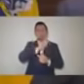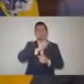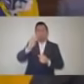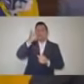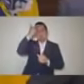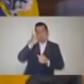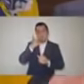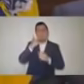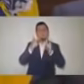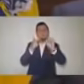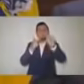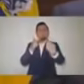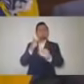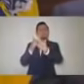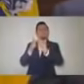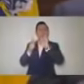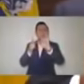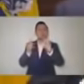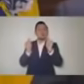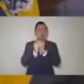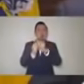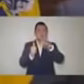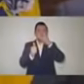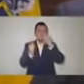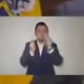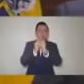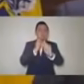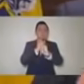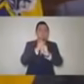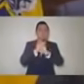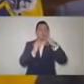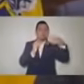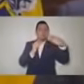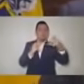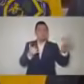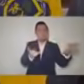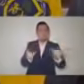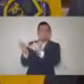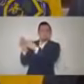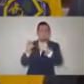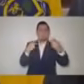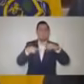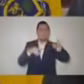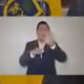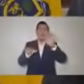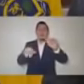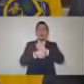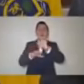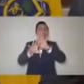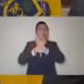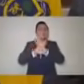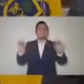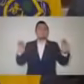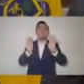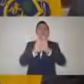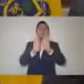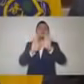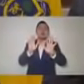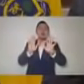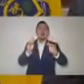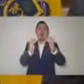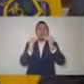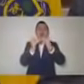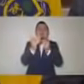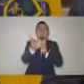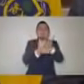operar de noche y también los fines de semana cuando cuenten con sistemas de transporte propio vale la pena aclarar que tampoco se trataría de un 'toque de queda'